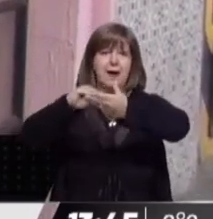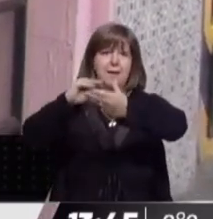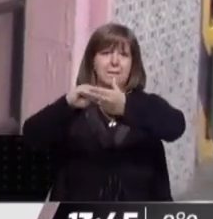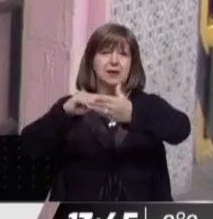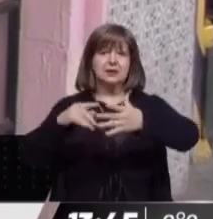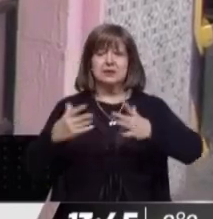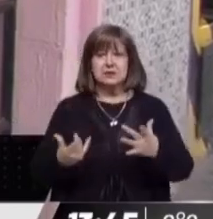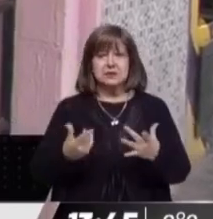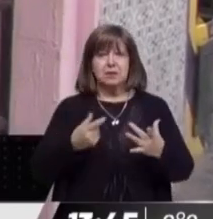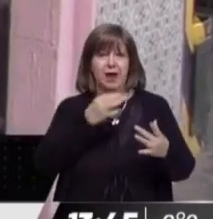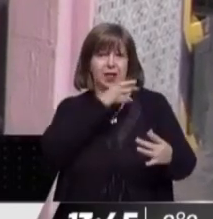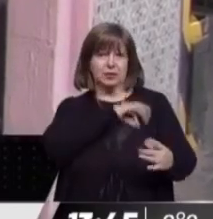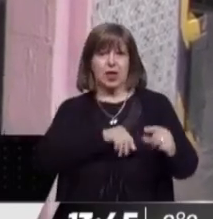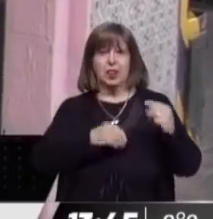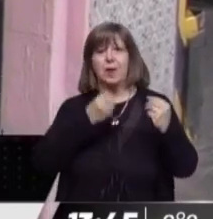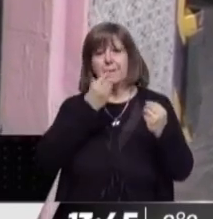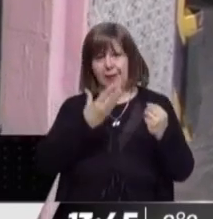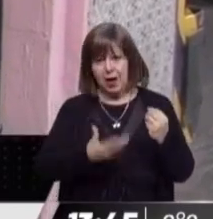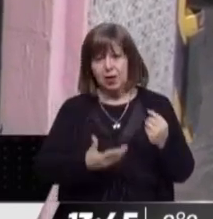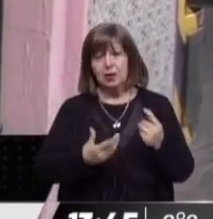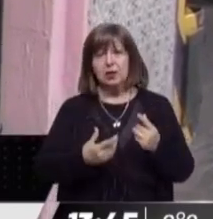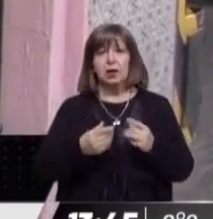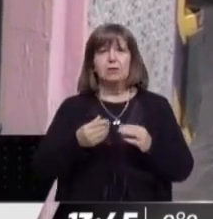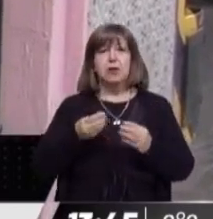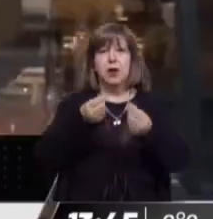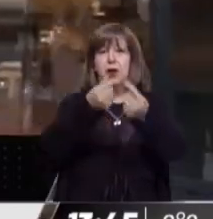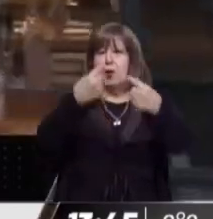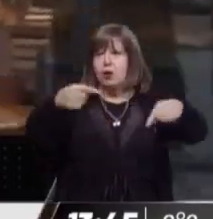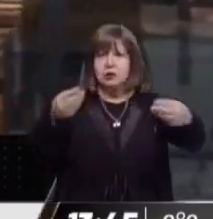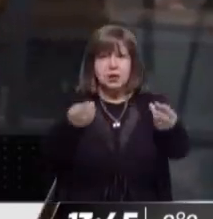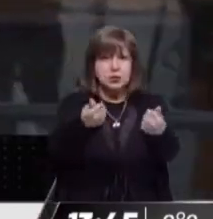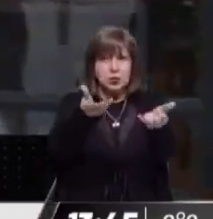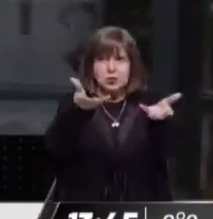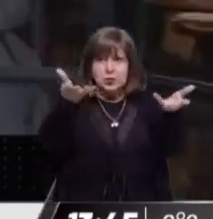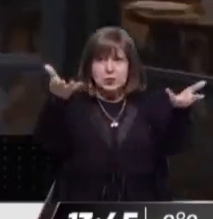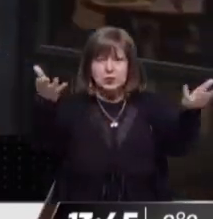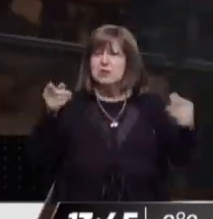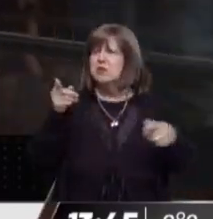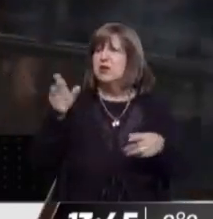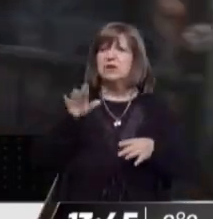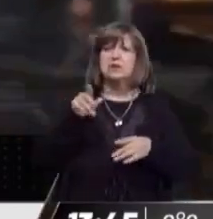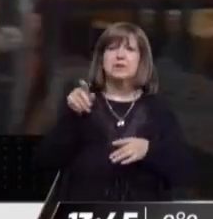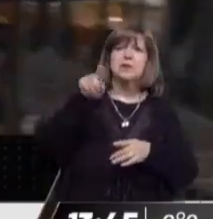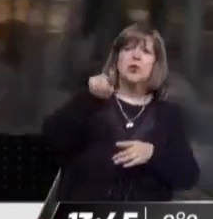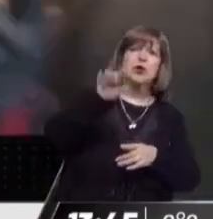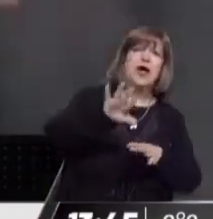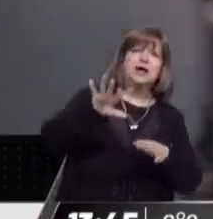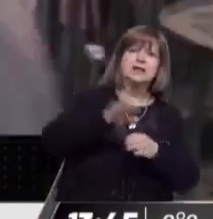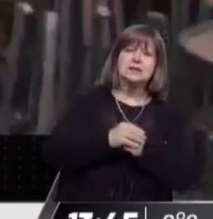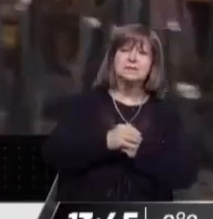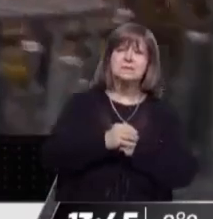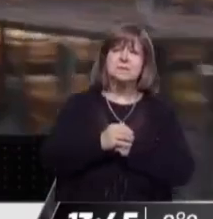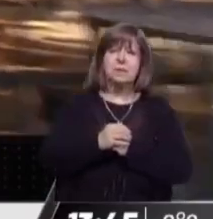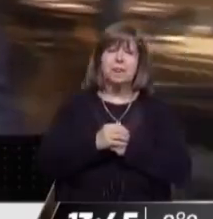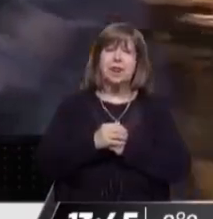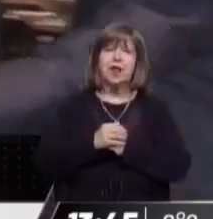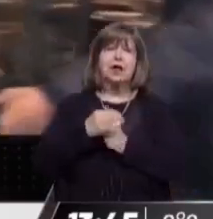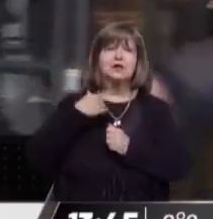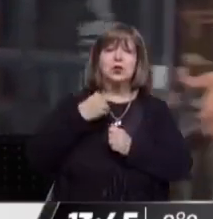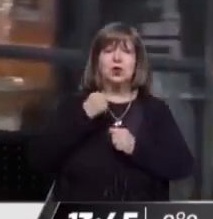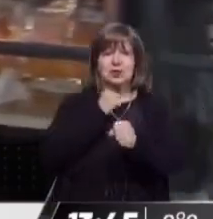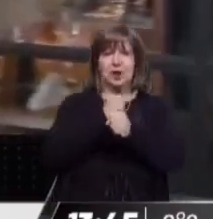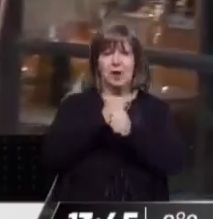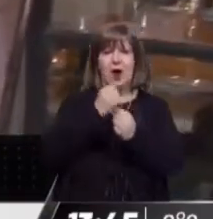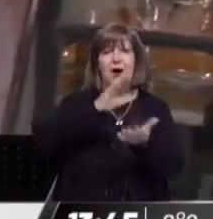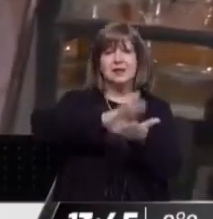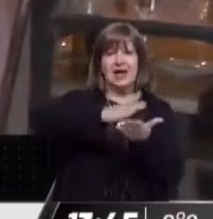más pero no está super complicada la situación no paran de subir las cosas en tu caso cuál es tu trabajo parrillero Soy el parrillero del local